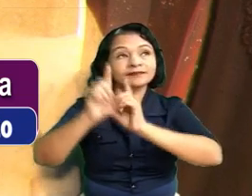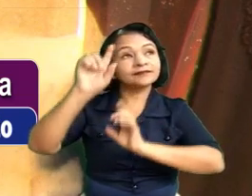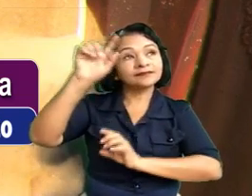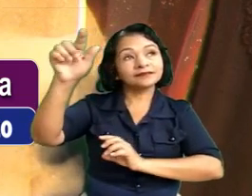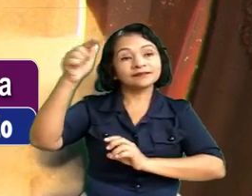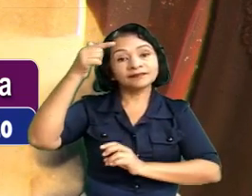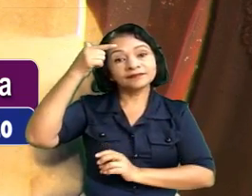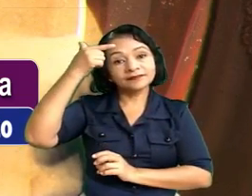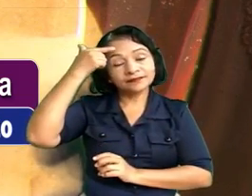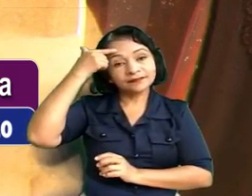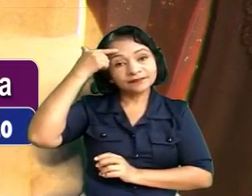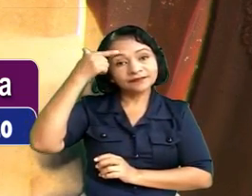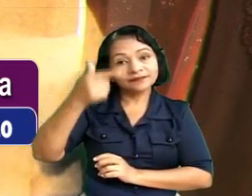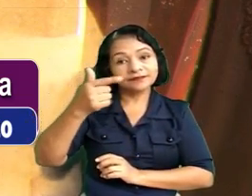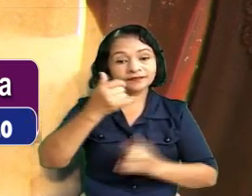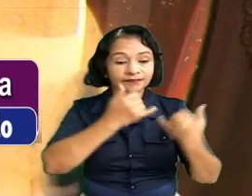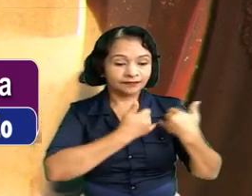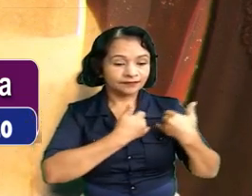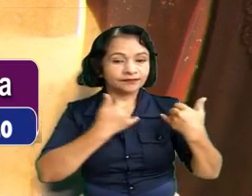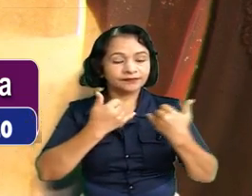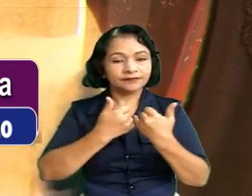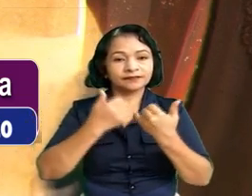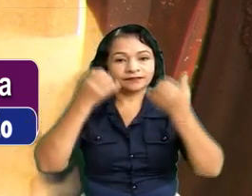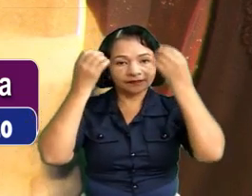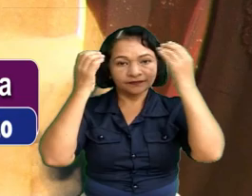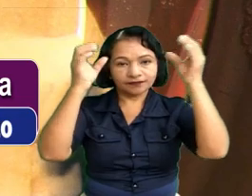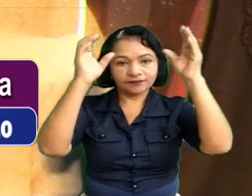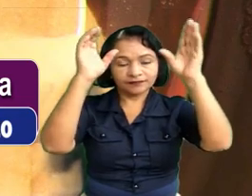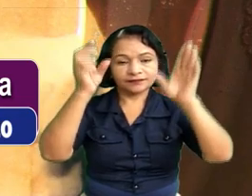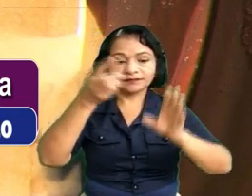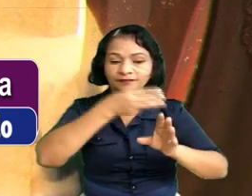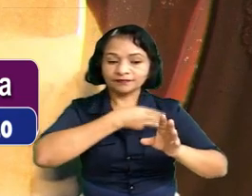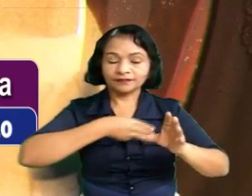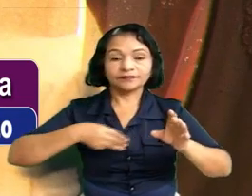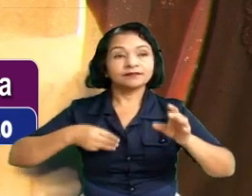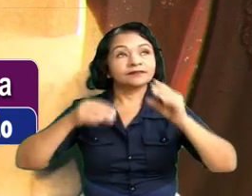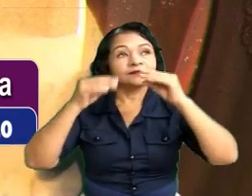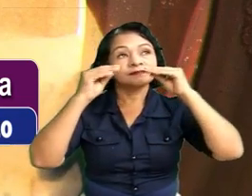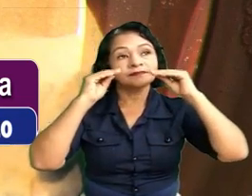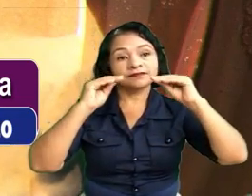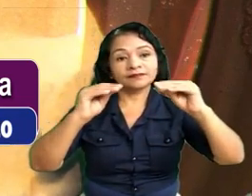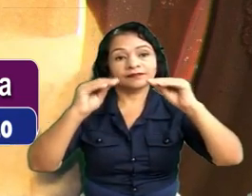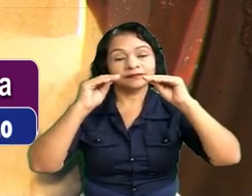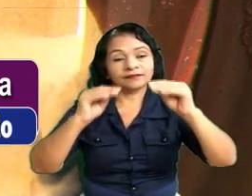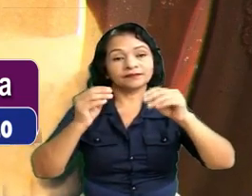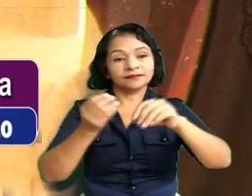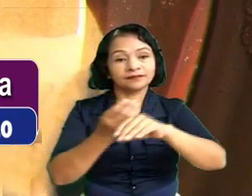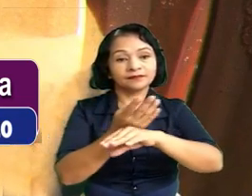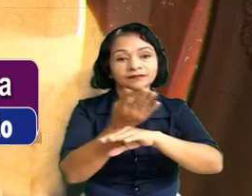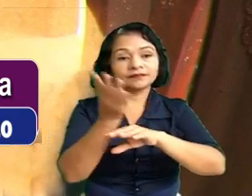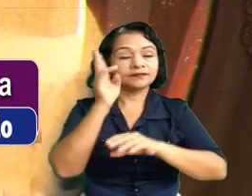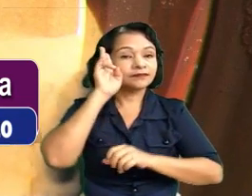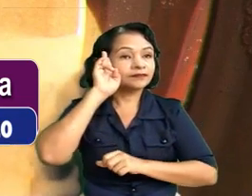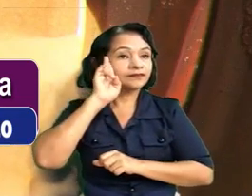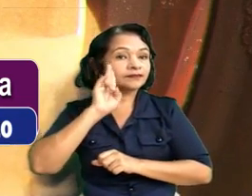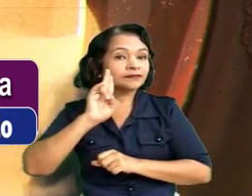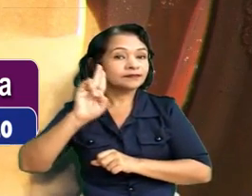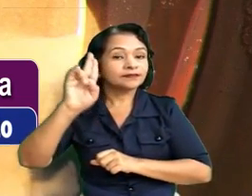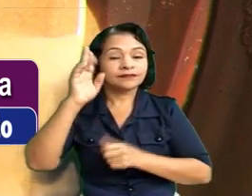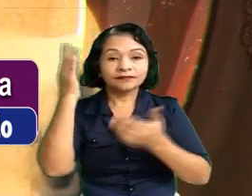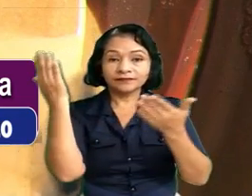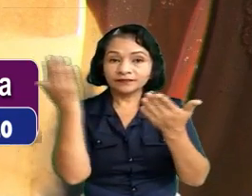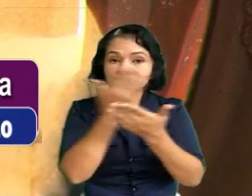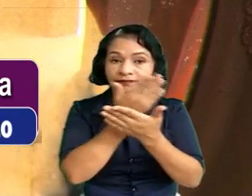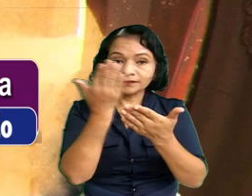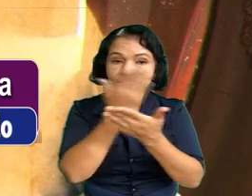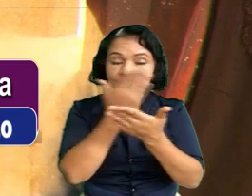Estado, a través del Instituto Nacional de Cultura, a través del Ministerio de Educación, del Consejo Nacional de Universidades, estudiar